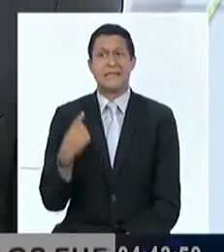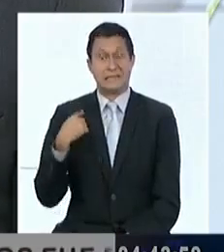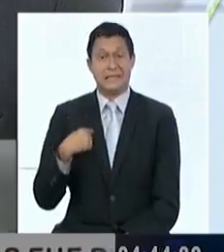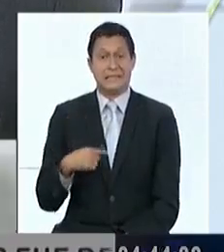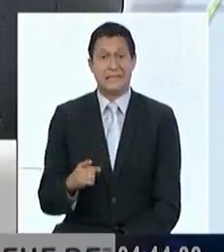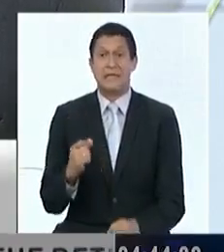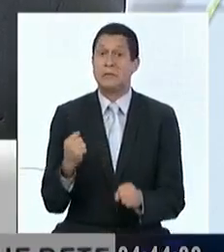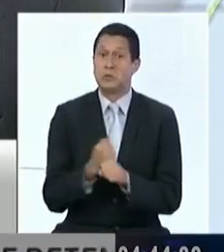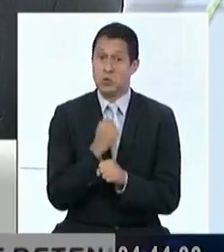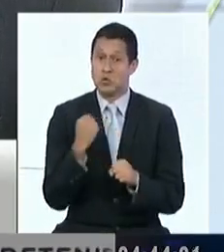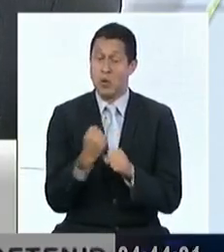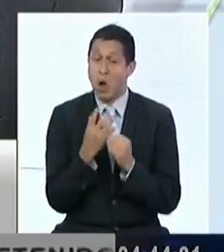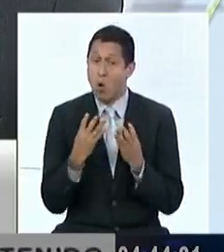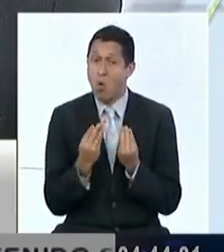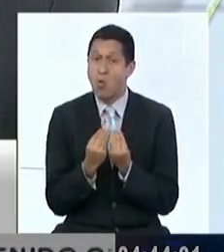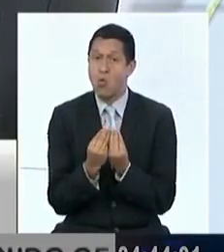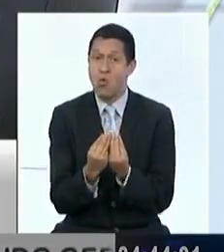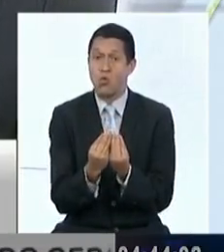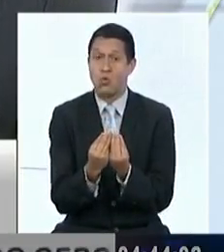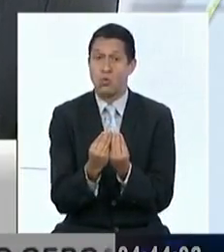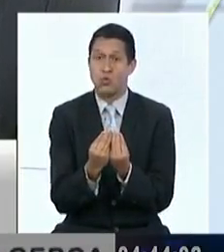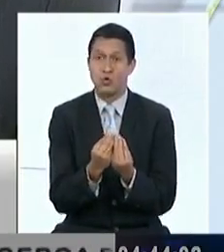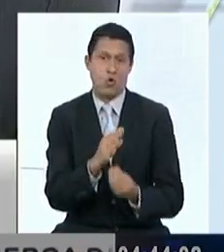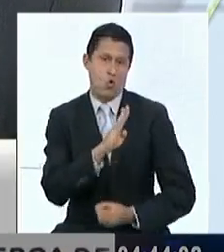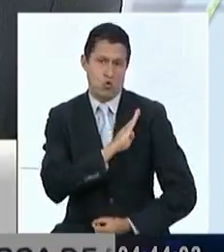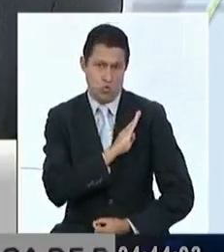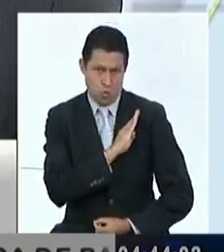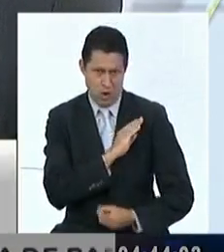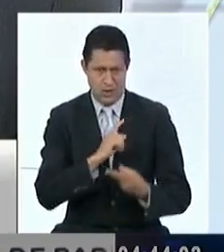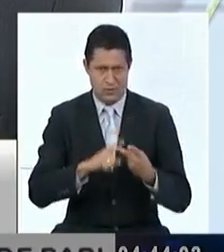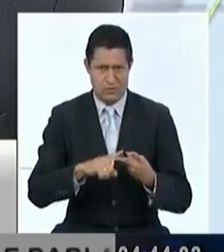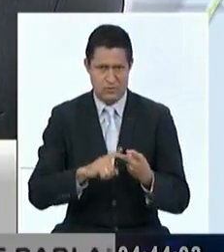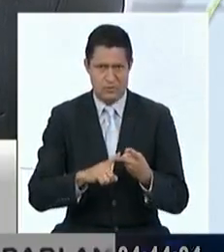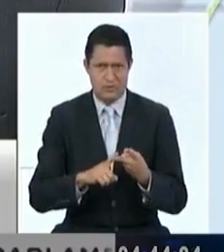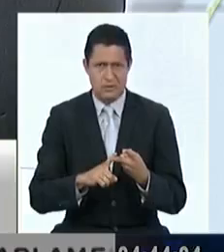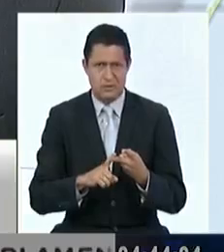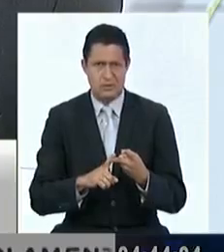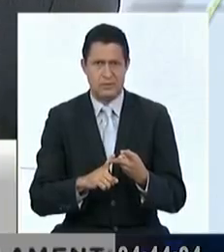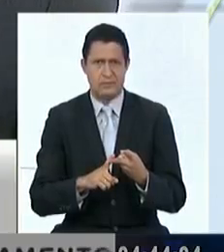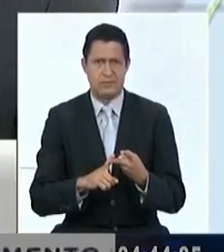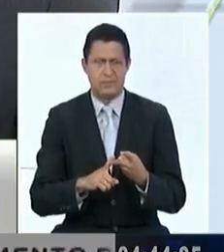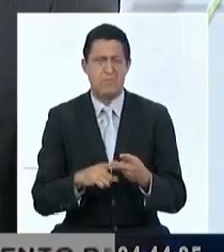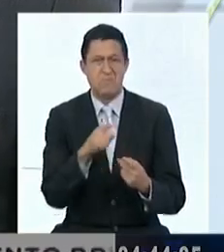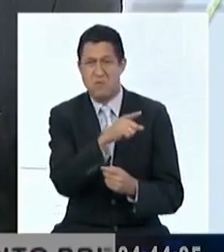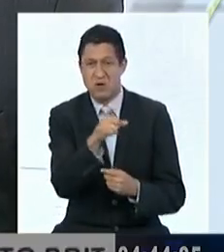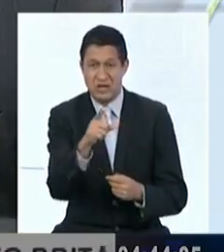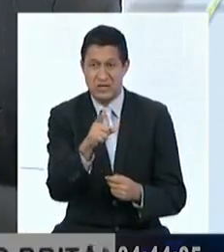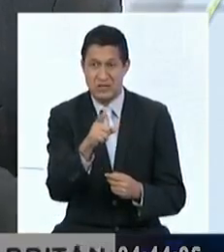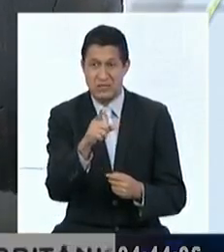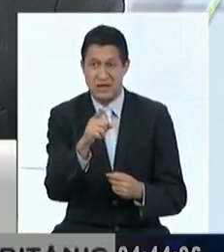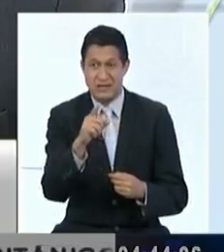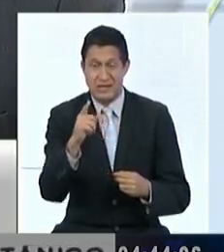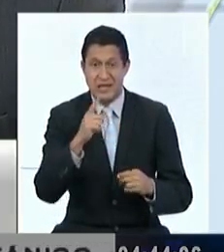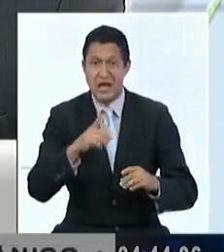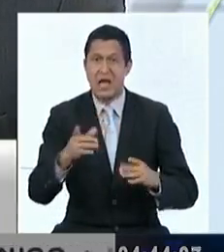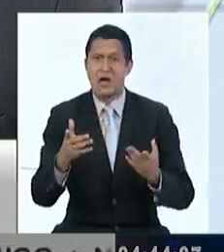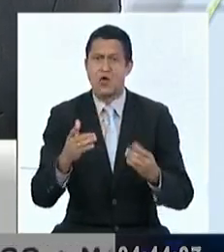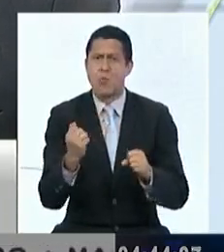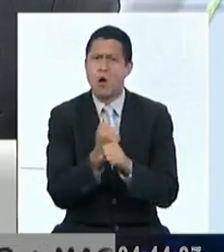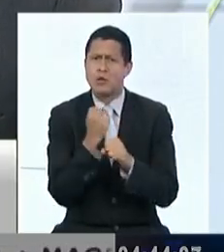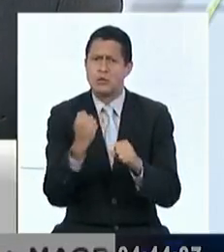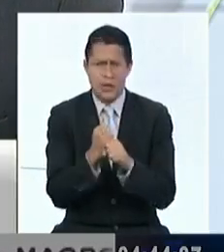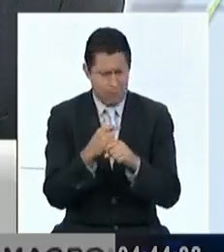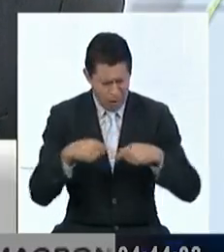un trabajo conjuntamente con los dueños de la empresa o de la organización porque va desde la ergonomía del puesto